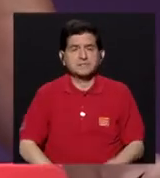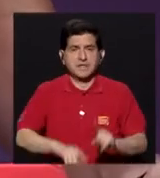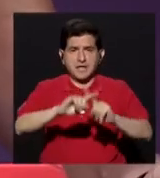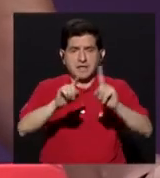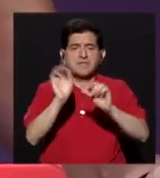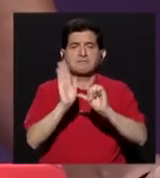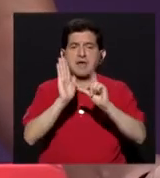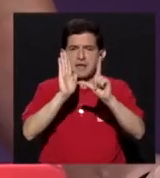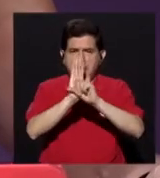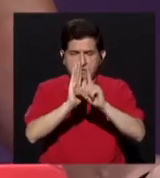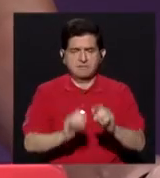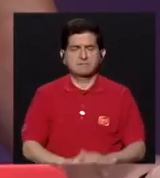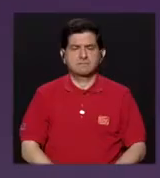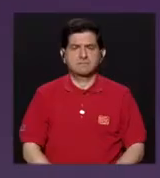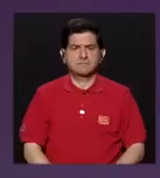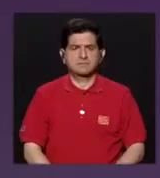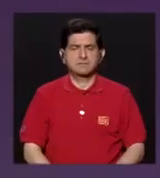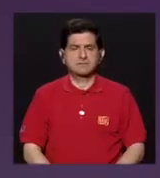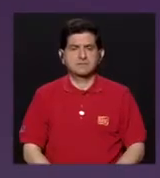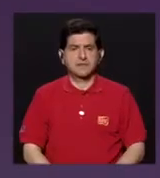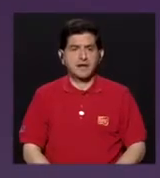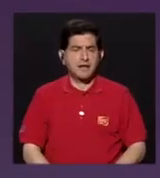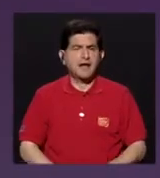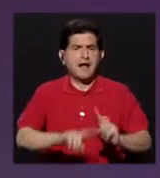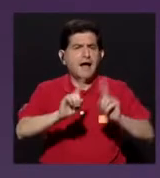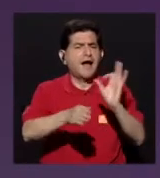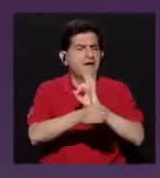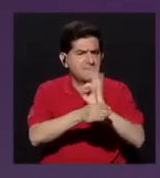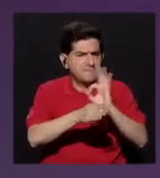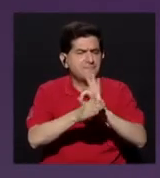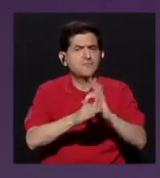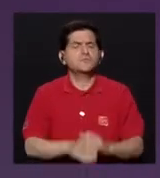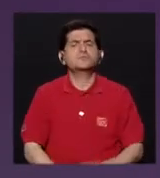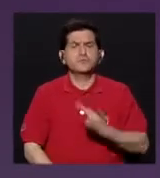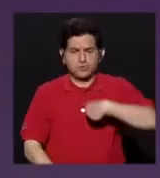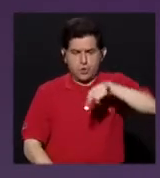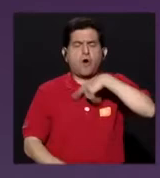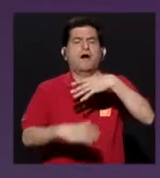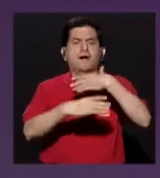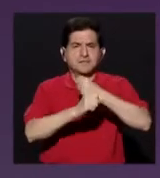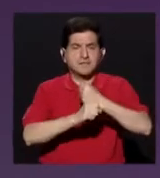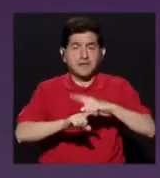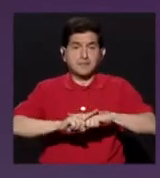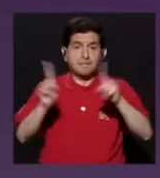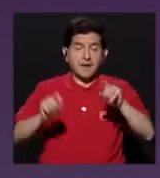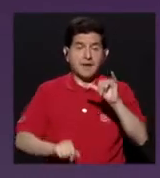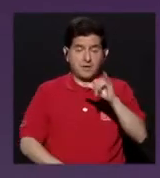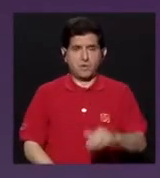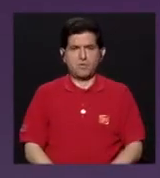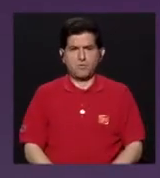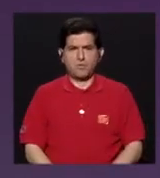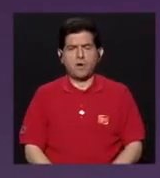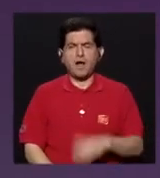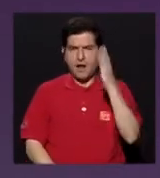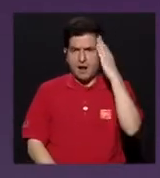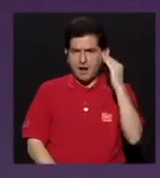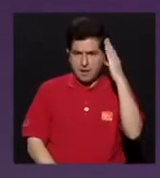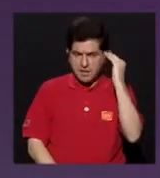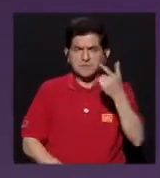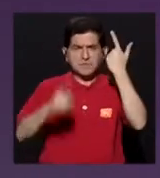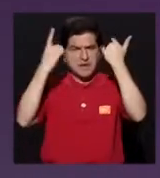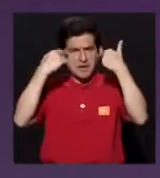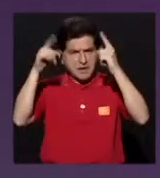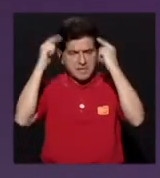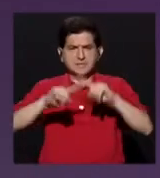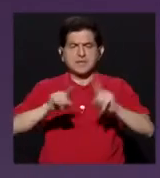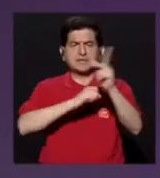asamblea legislativa, derechos, claro, ¿verdad? Entonces hay una serie de funciones que realizamos, pero también nos fortalecemos con las experiencias de éxito